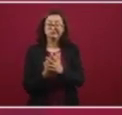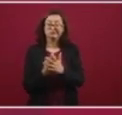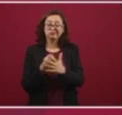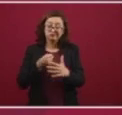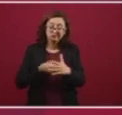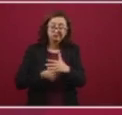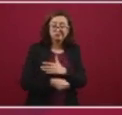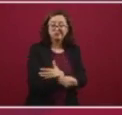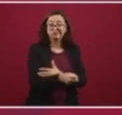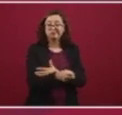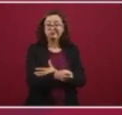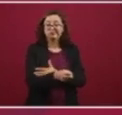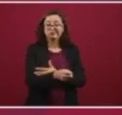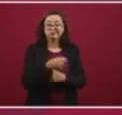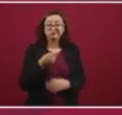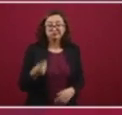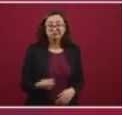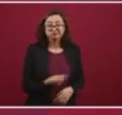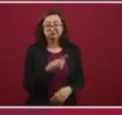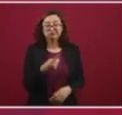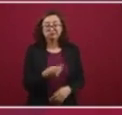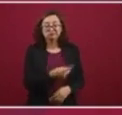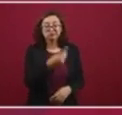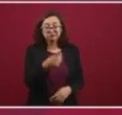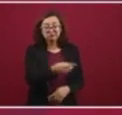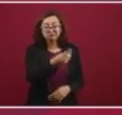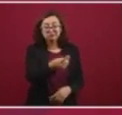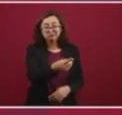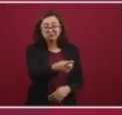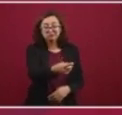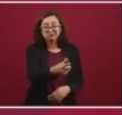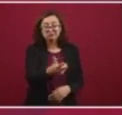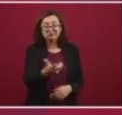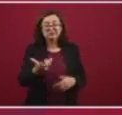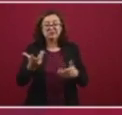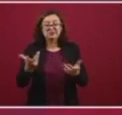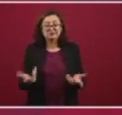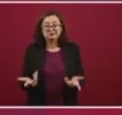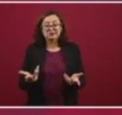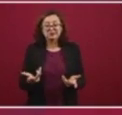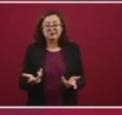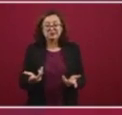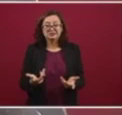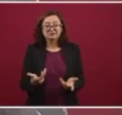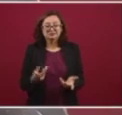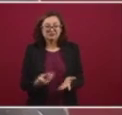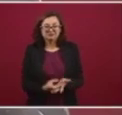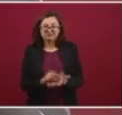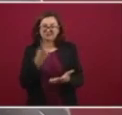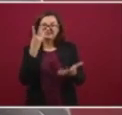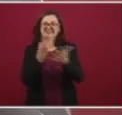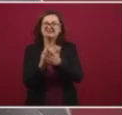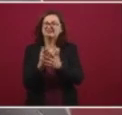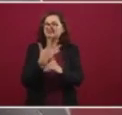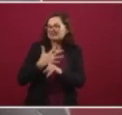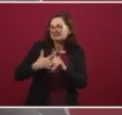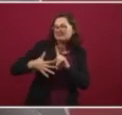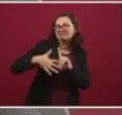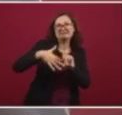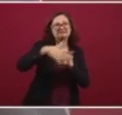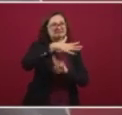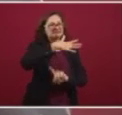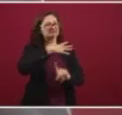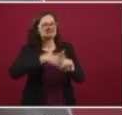a estar en la cárcel de por vida, en una cárcel hostil,